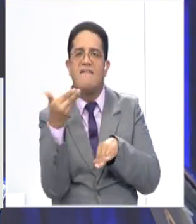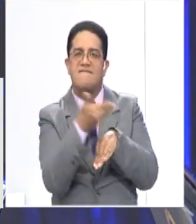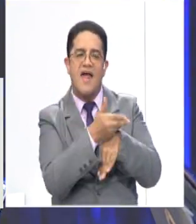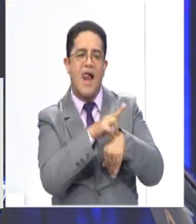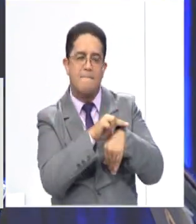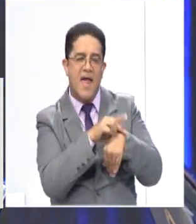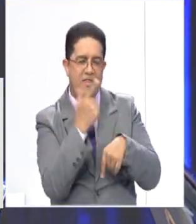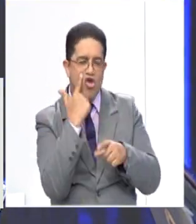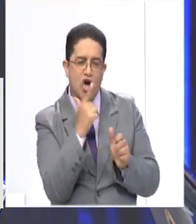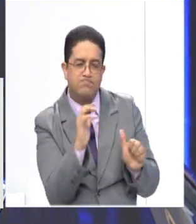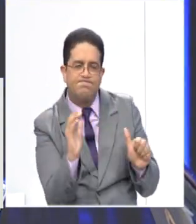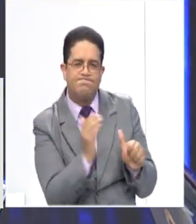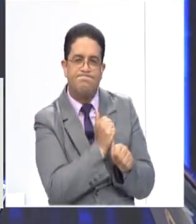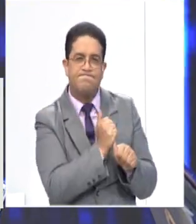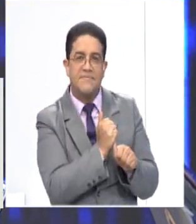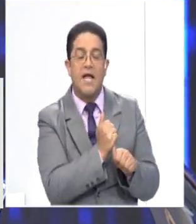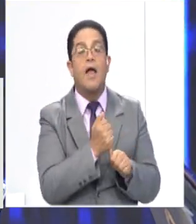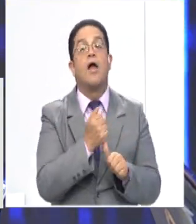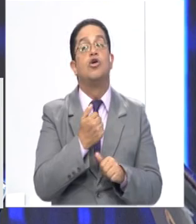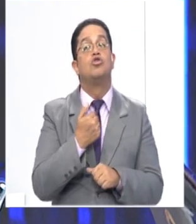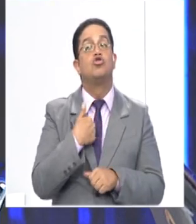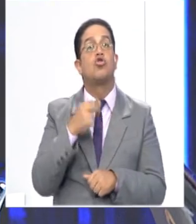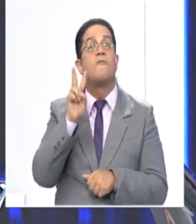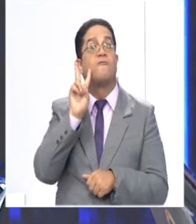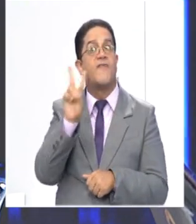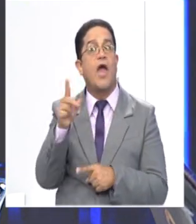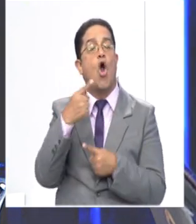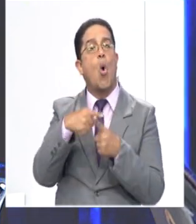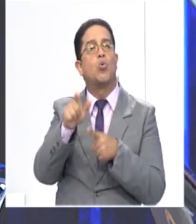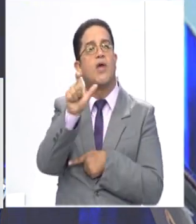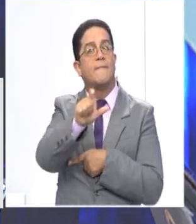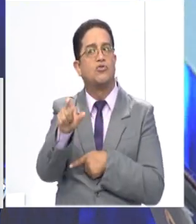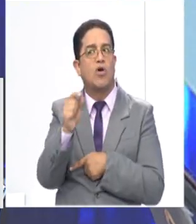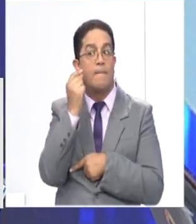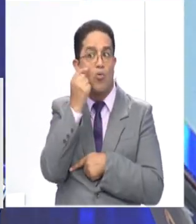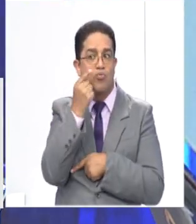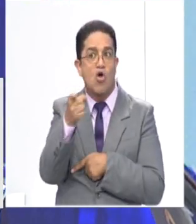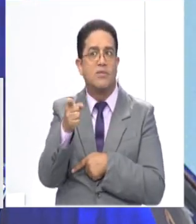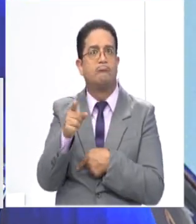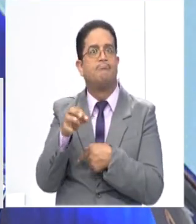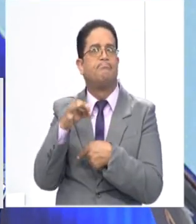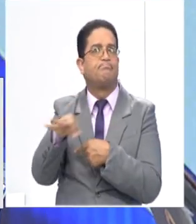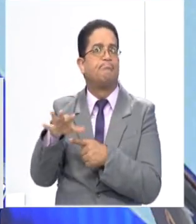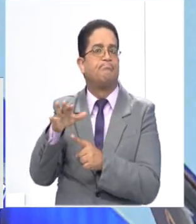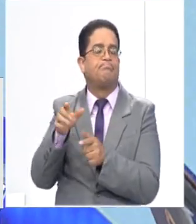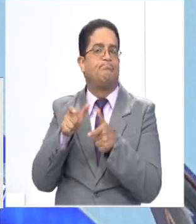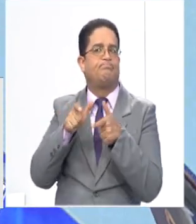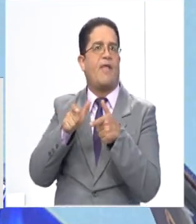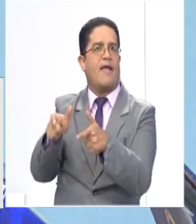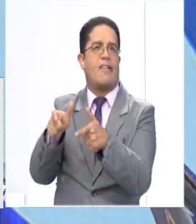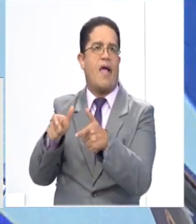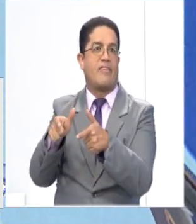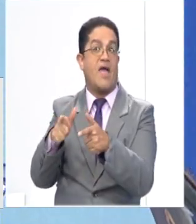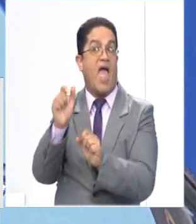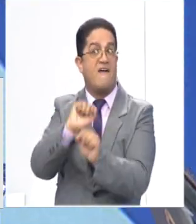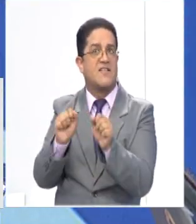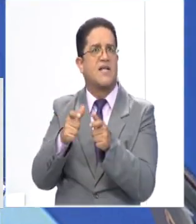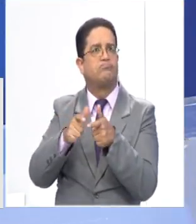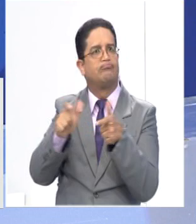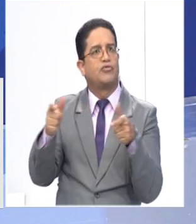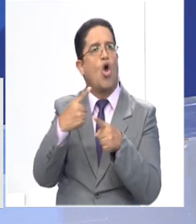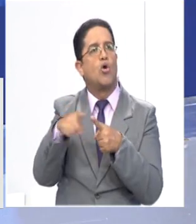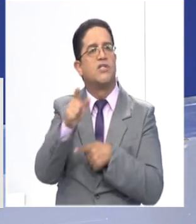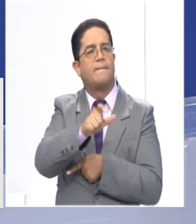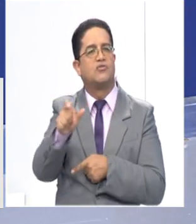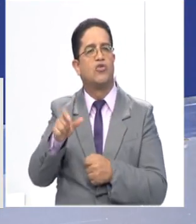lo que tengo. Si yo veo una persona que tiene estas lesiones de piel, hay que aislarla para evitar la transmisión de esta enfermedad a otras personas. Doris de